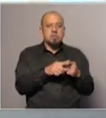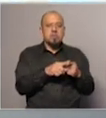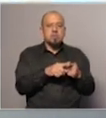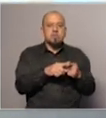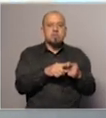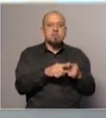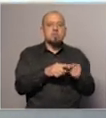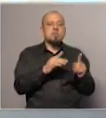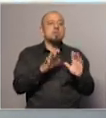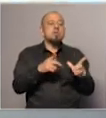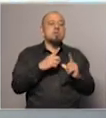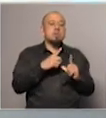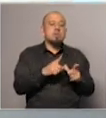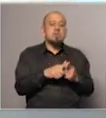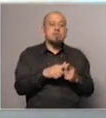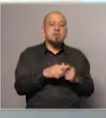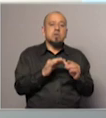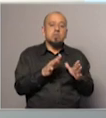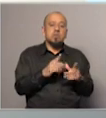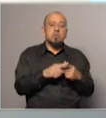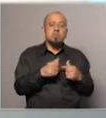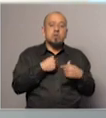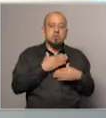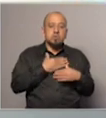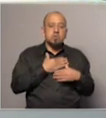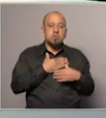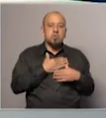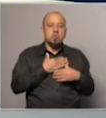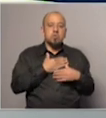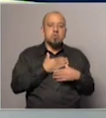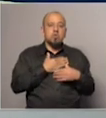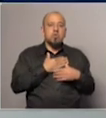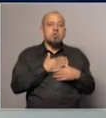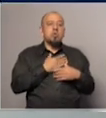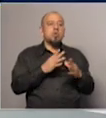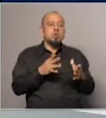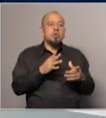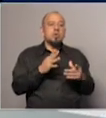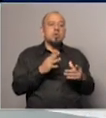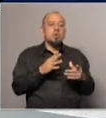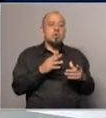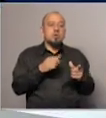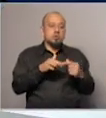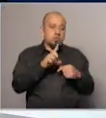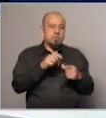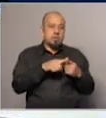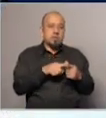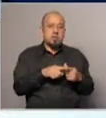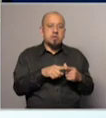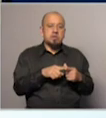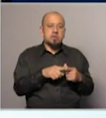lo veremos es como todo para nosotros si el recorte va a afectar obviamente y ya